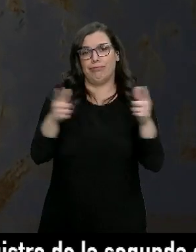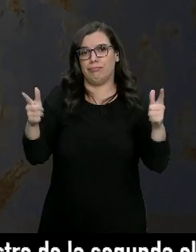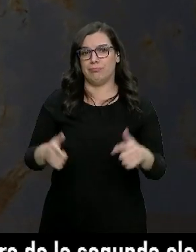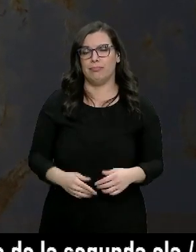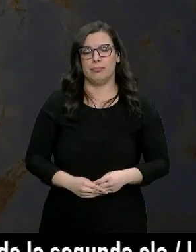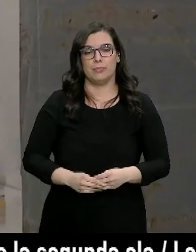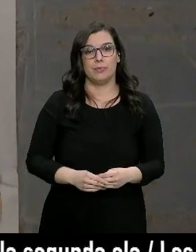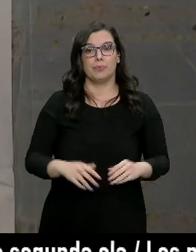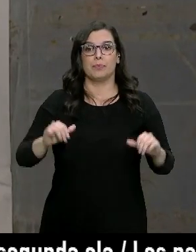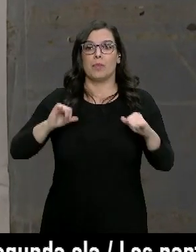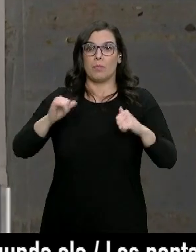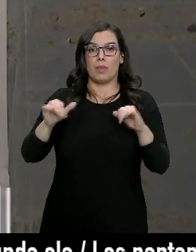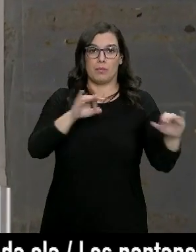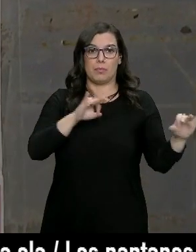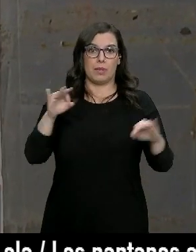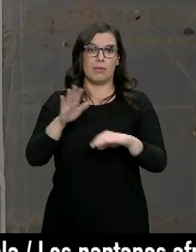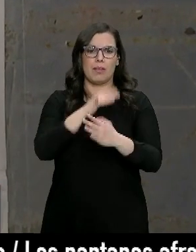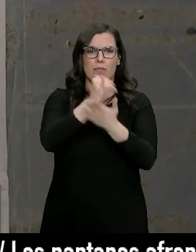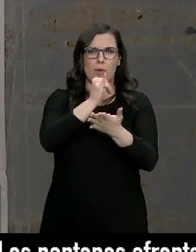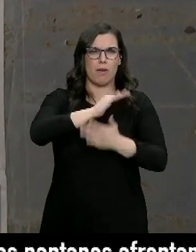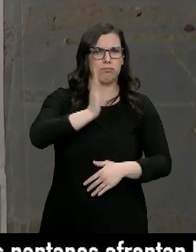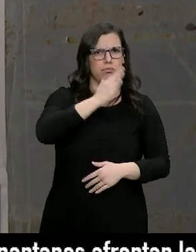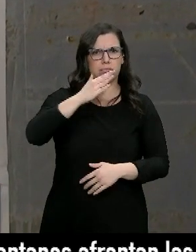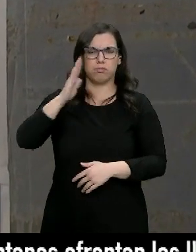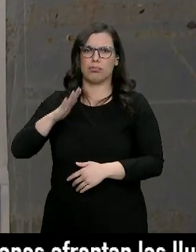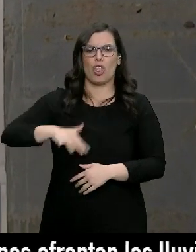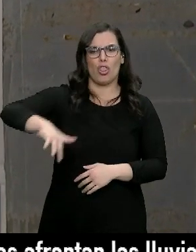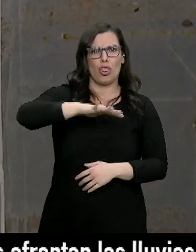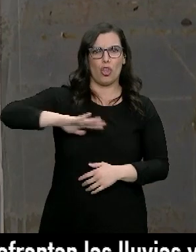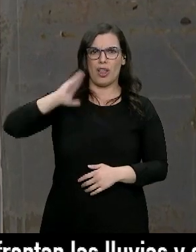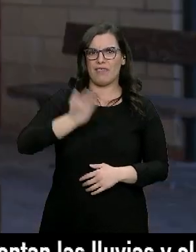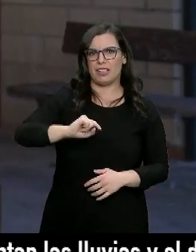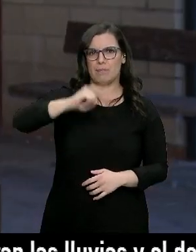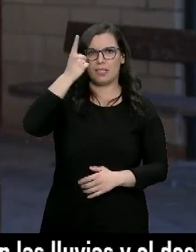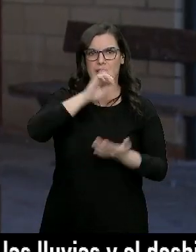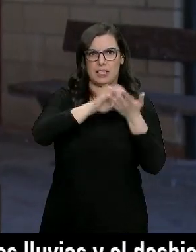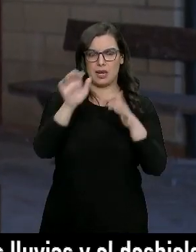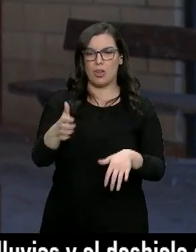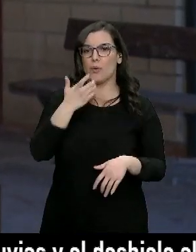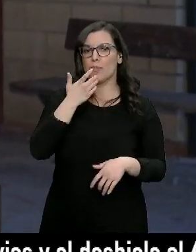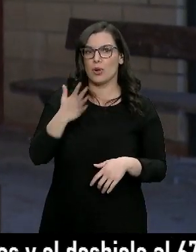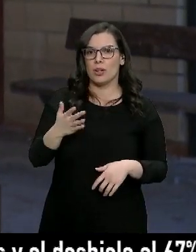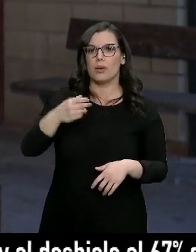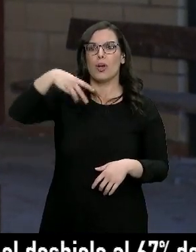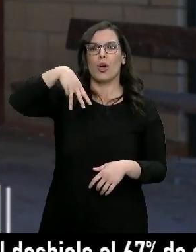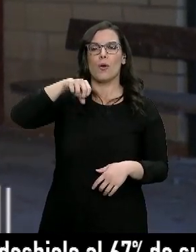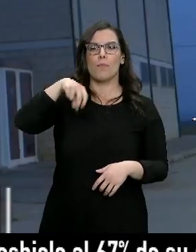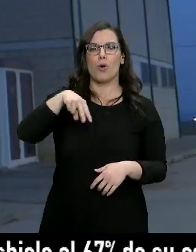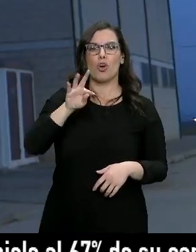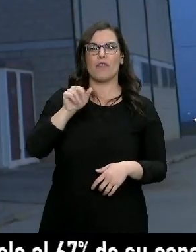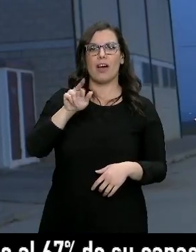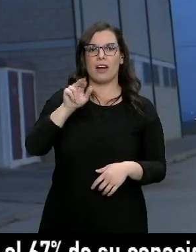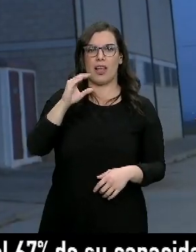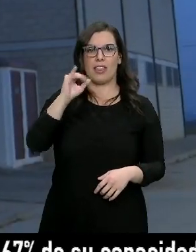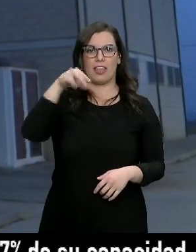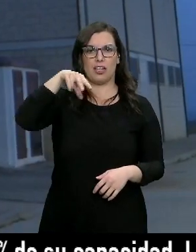Y empiezan los preparativos para el cribado masivo en las zonas más afectadas de Castilla y León. Es el caso de Monfarracinos, en Zamora,